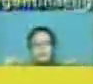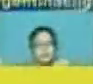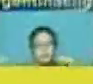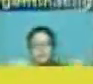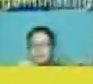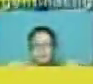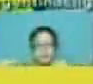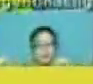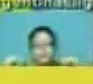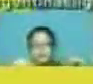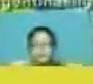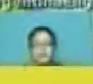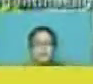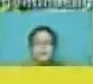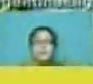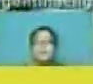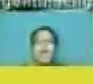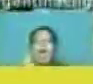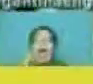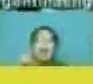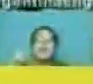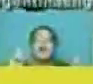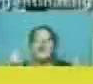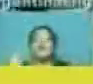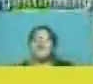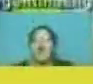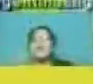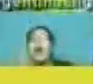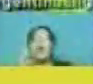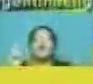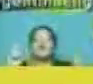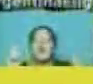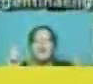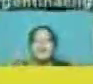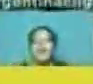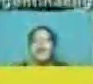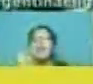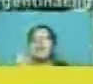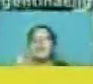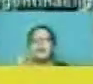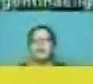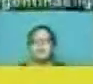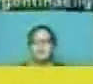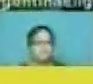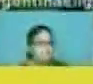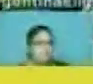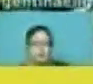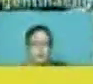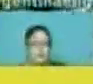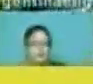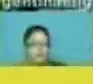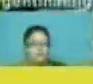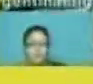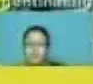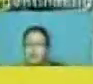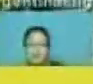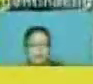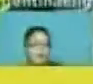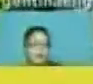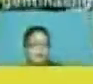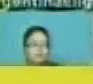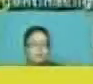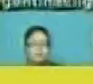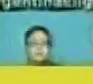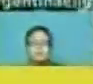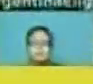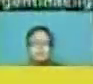desmoronando. No, cámaras. ¿Tiene cámara, Mauricio? ¿Eh? Cámaras. Está todo bien. Vaya todo bien.